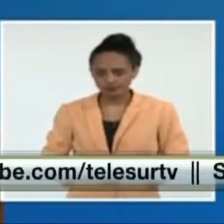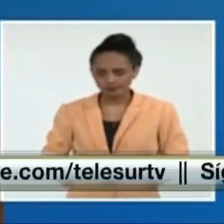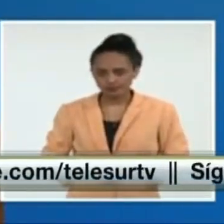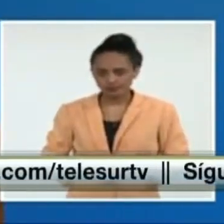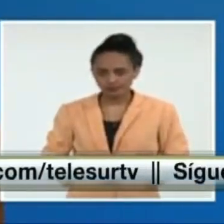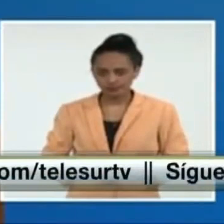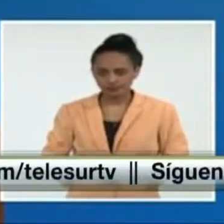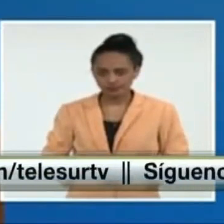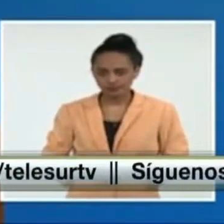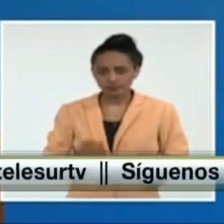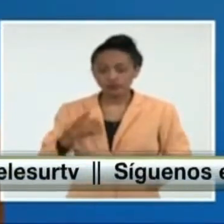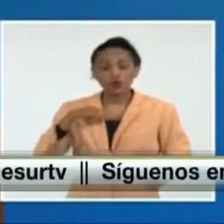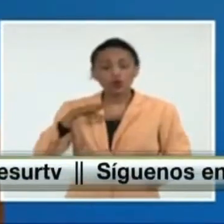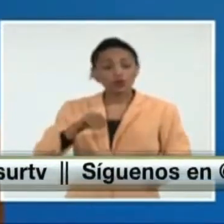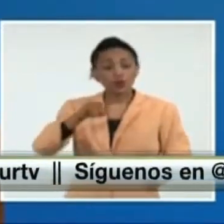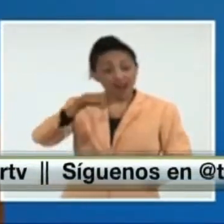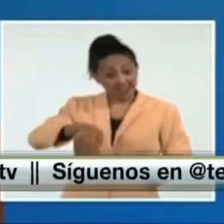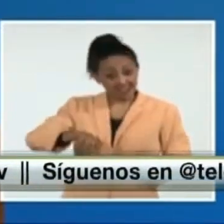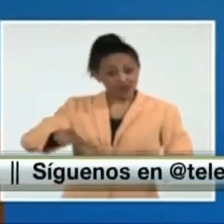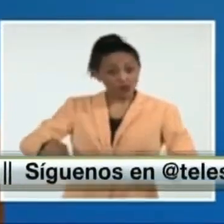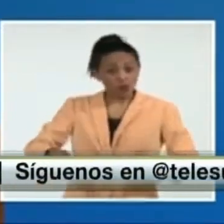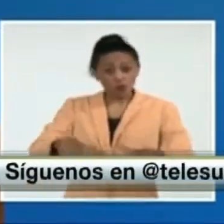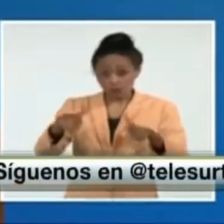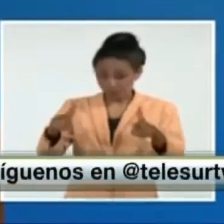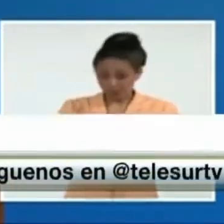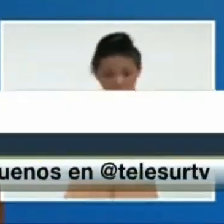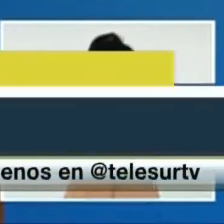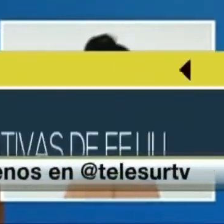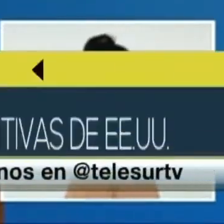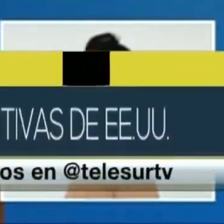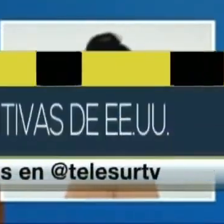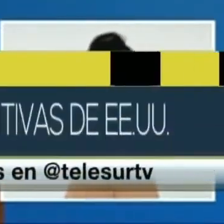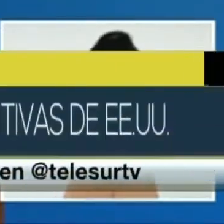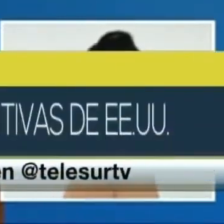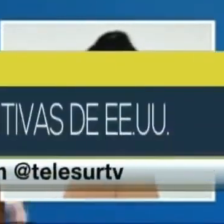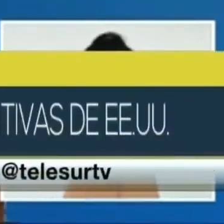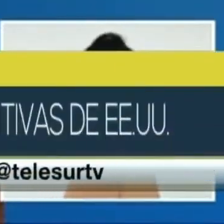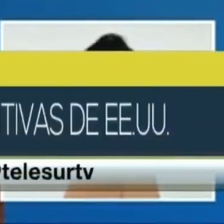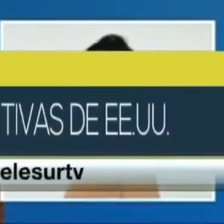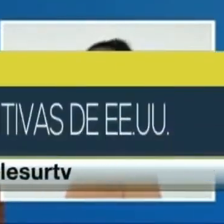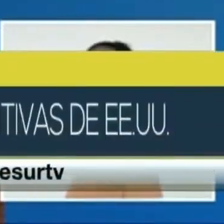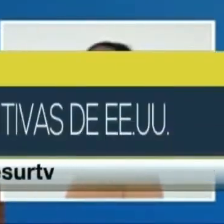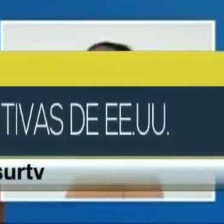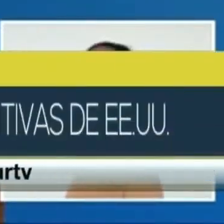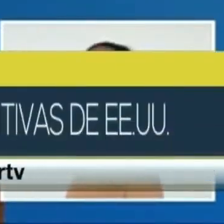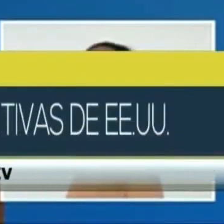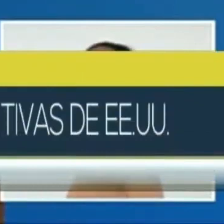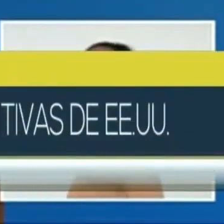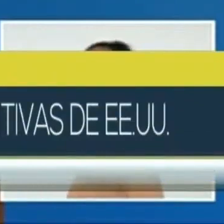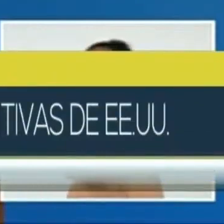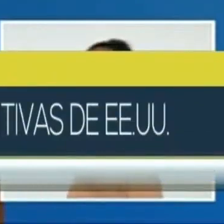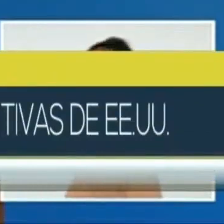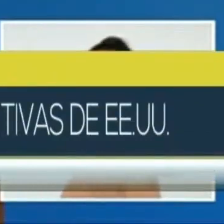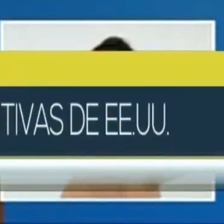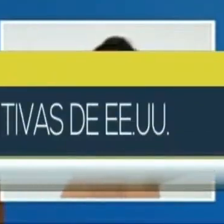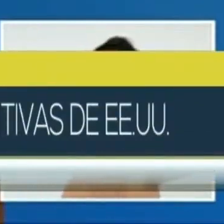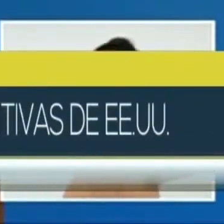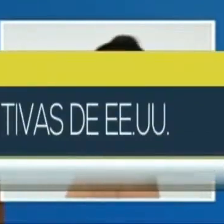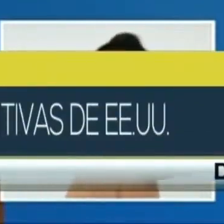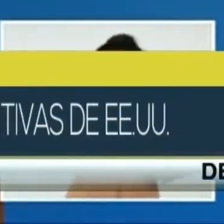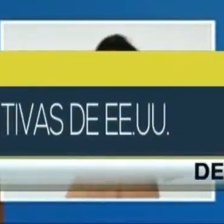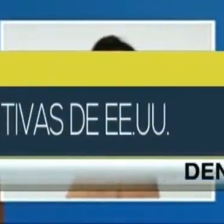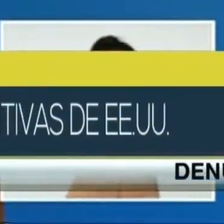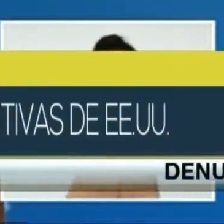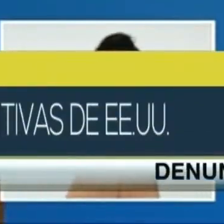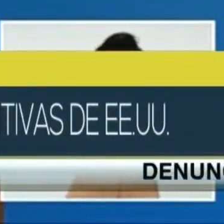la Constitución y a las leyes sustantivas y procesales cubanas y con todas las garantías